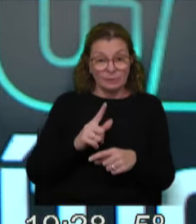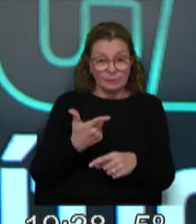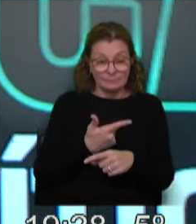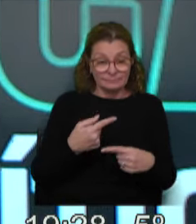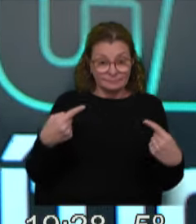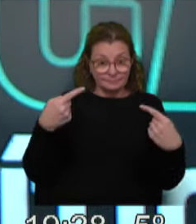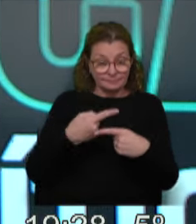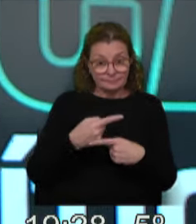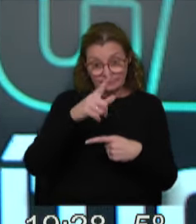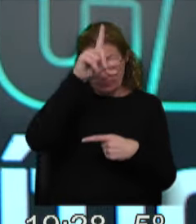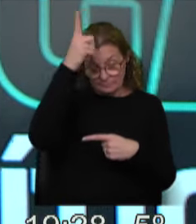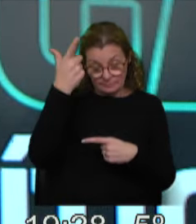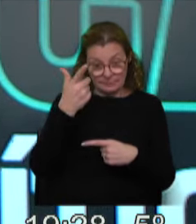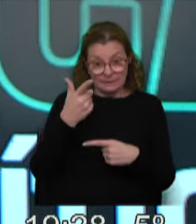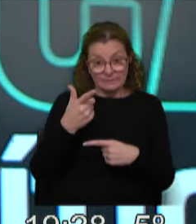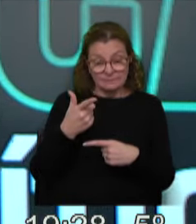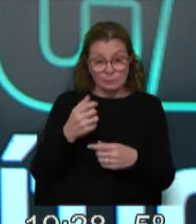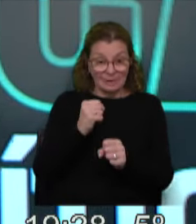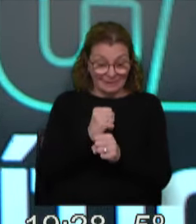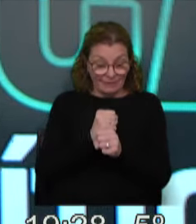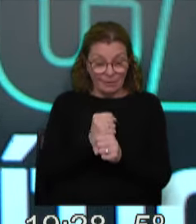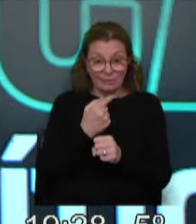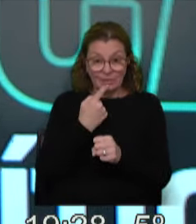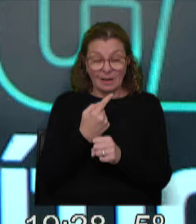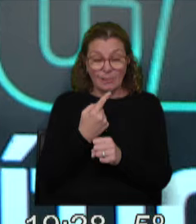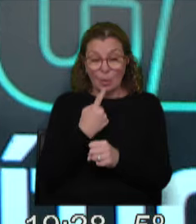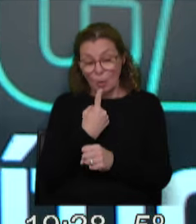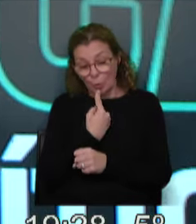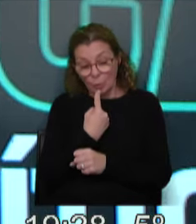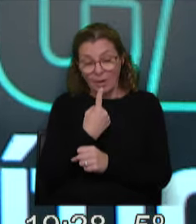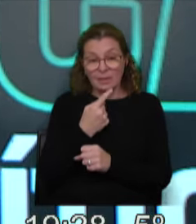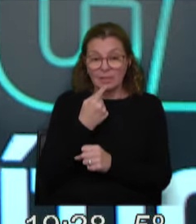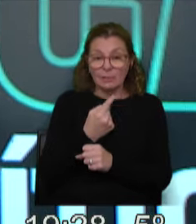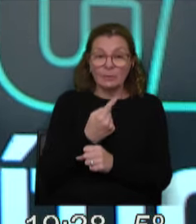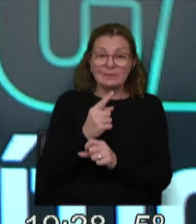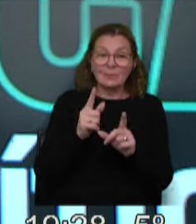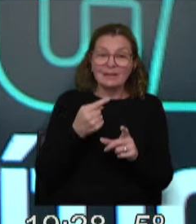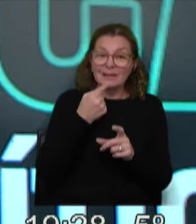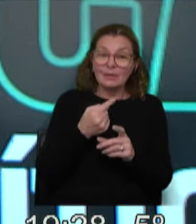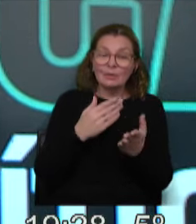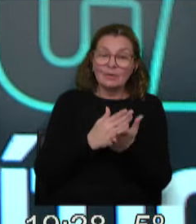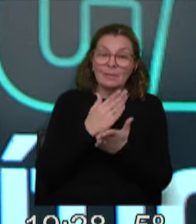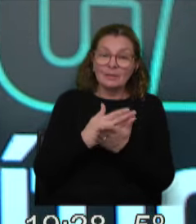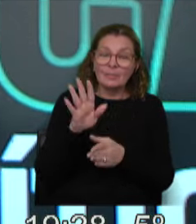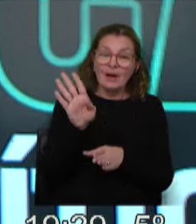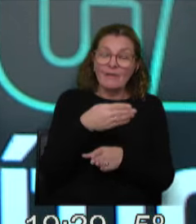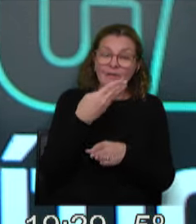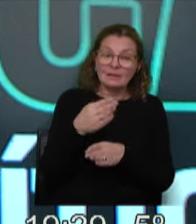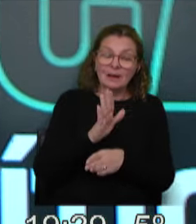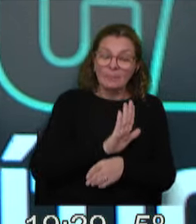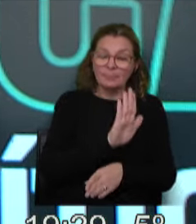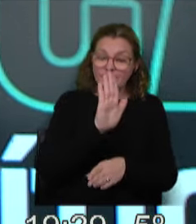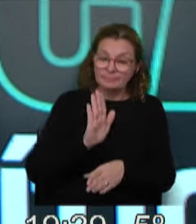a la calle Pou o a la gestión digamos o cuestionamientos eh se reivindicó siempre la bandera wilsona de cada